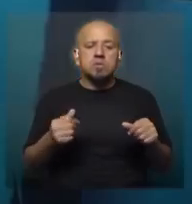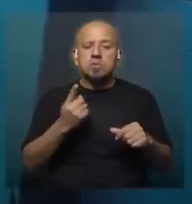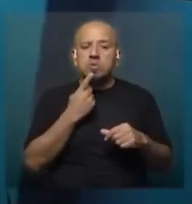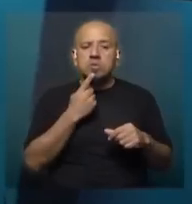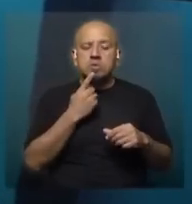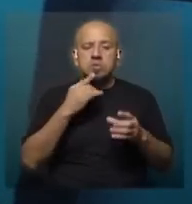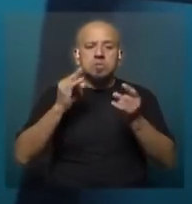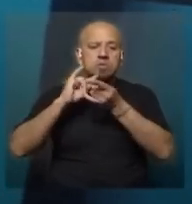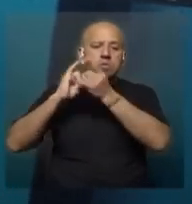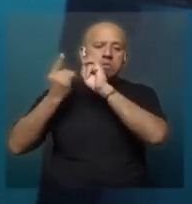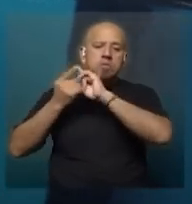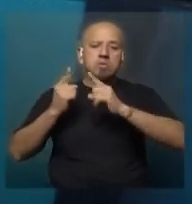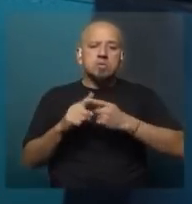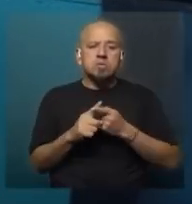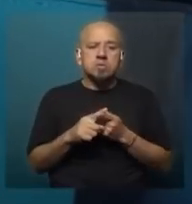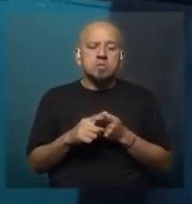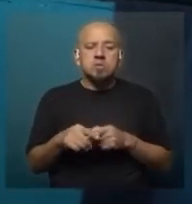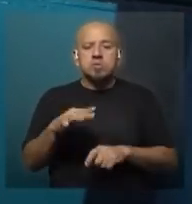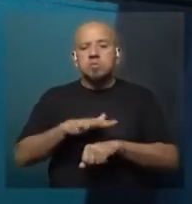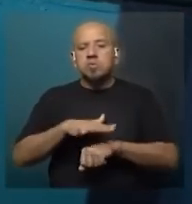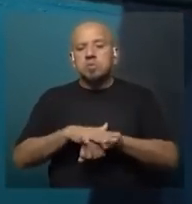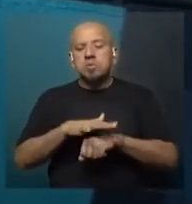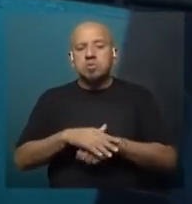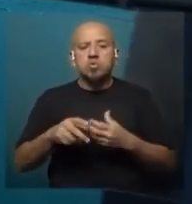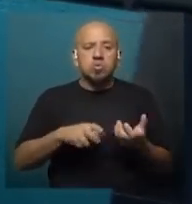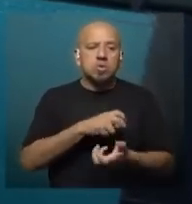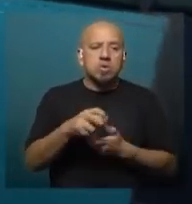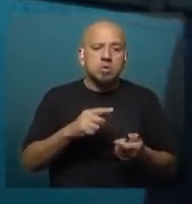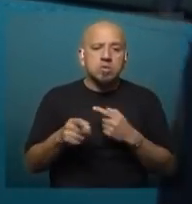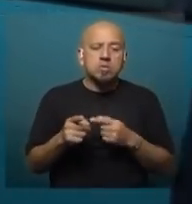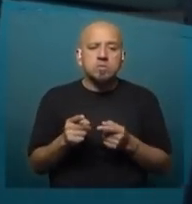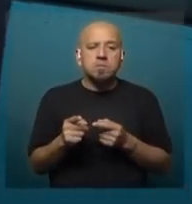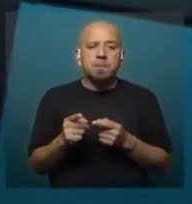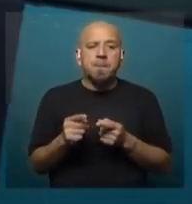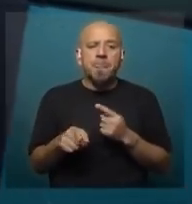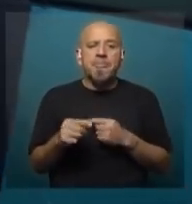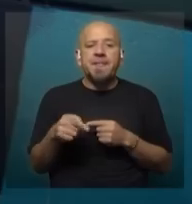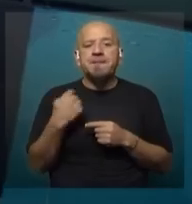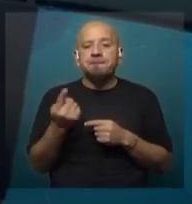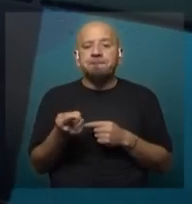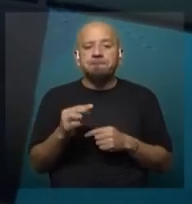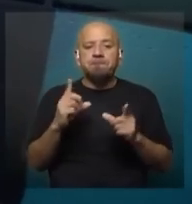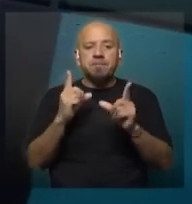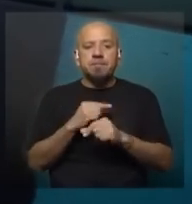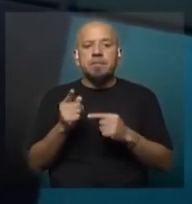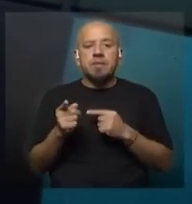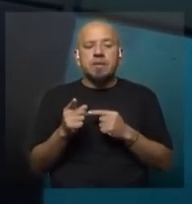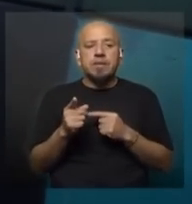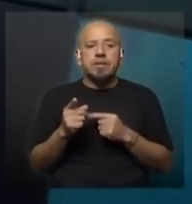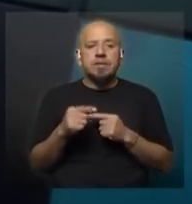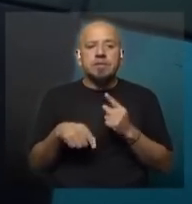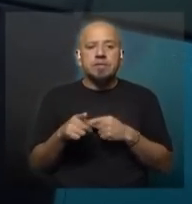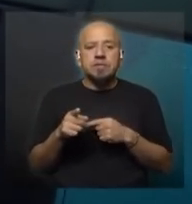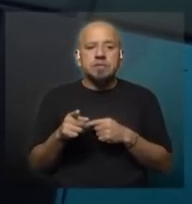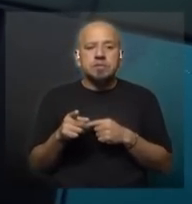en las próximas horas es un momento complicado del año la legislatura termina mañana formalmente está obviamente